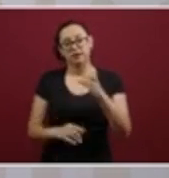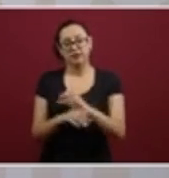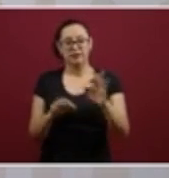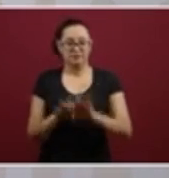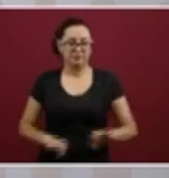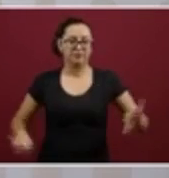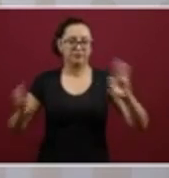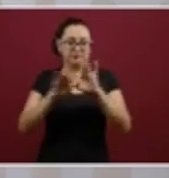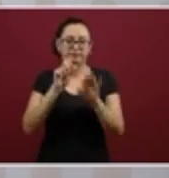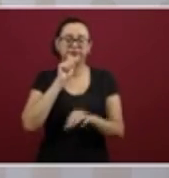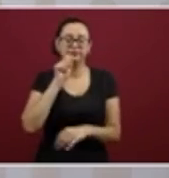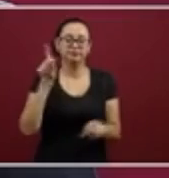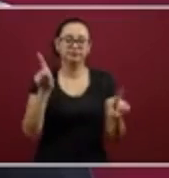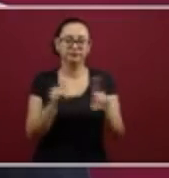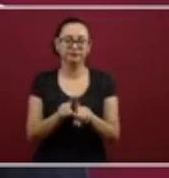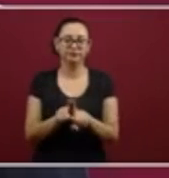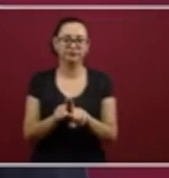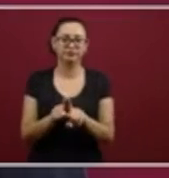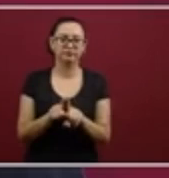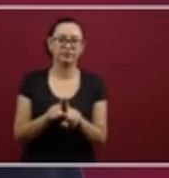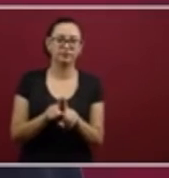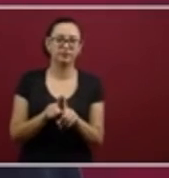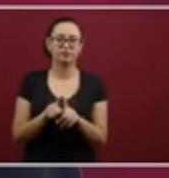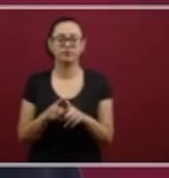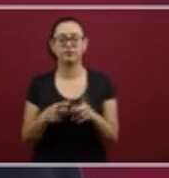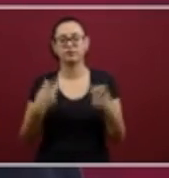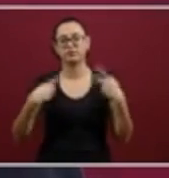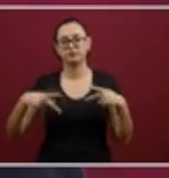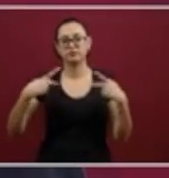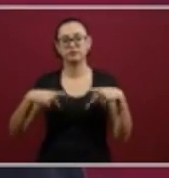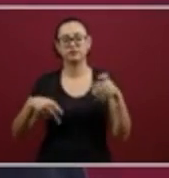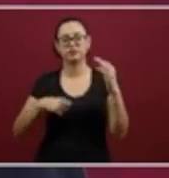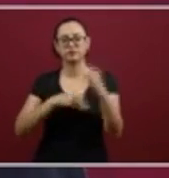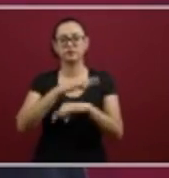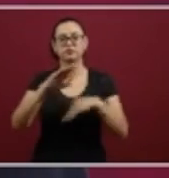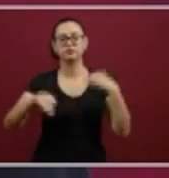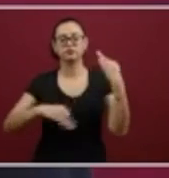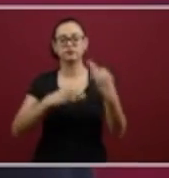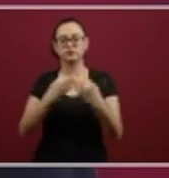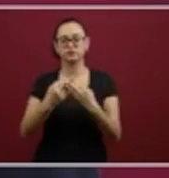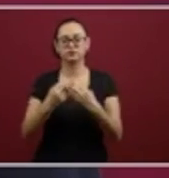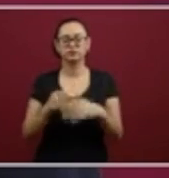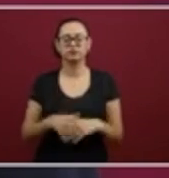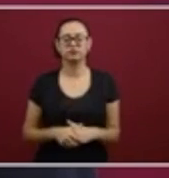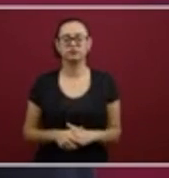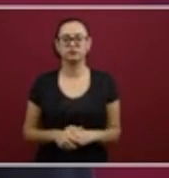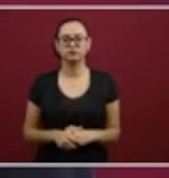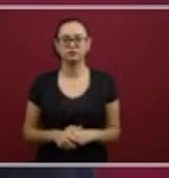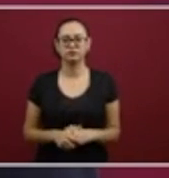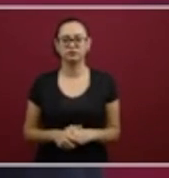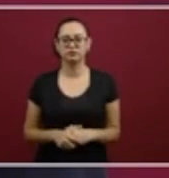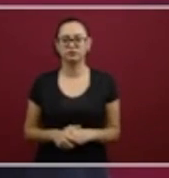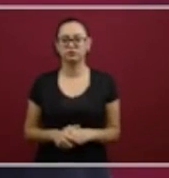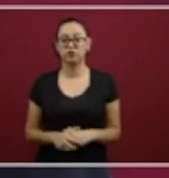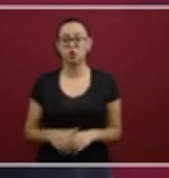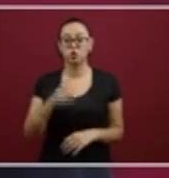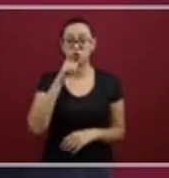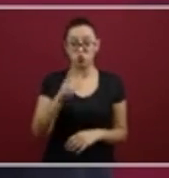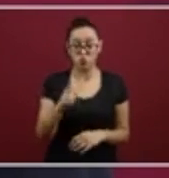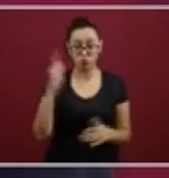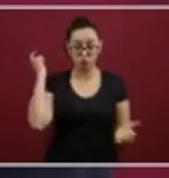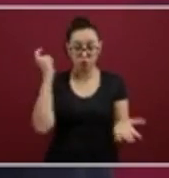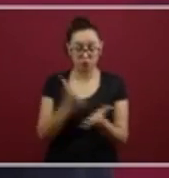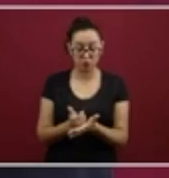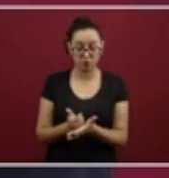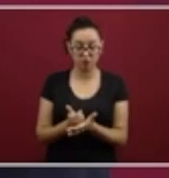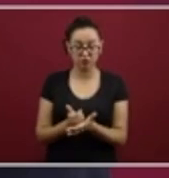para todos los consumidores, que al pagar la luz,